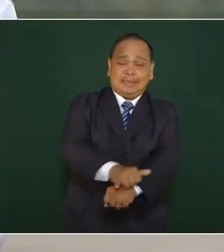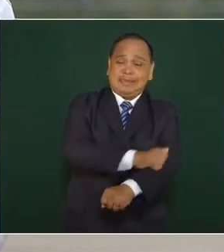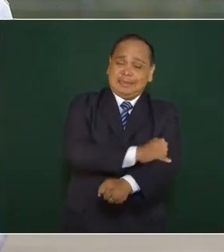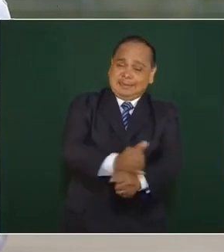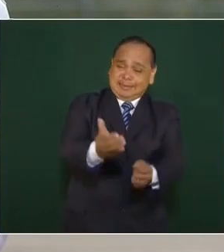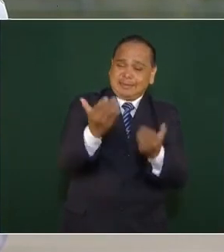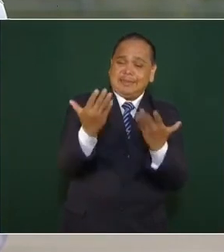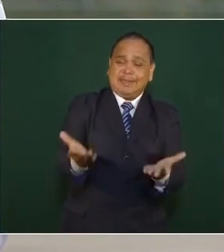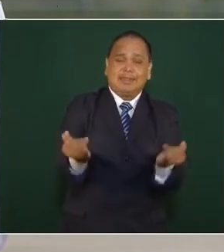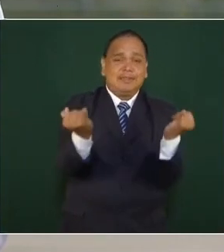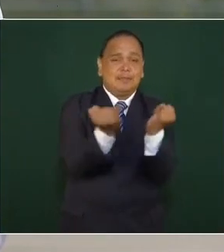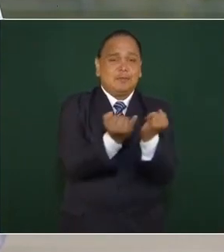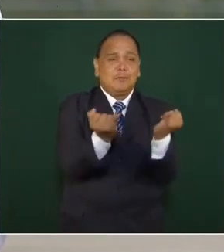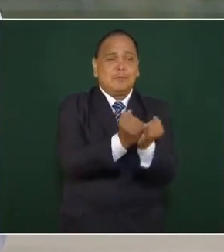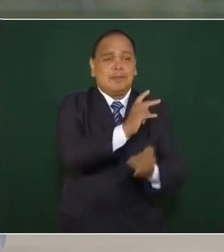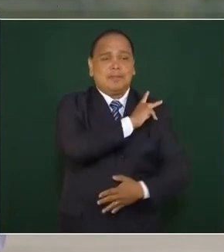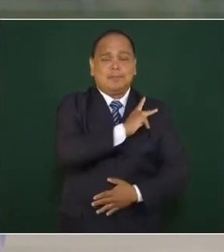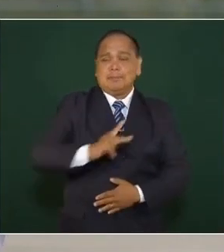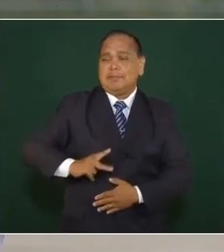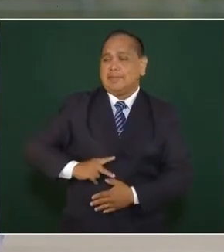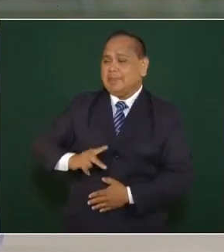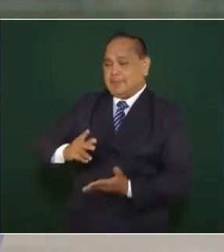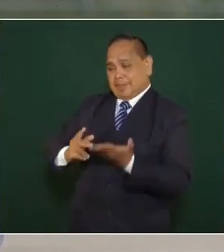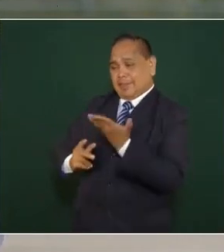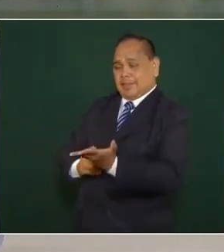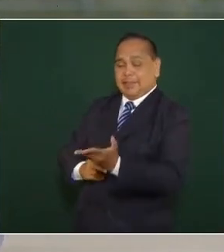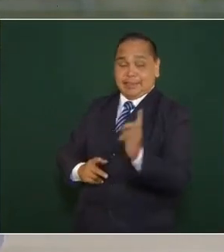y consejero del presidente